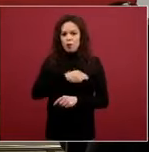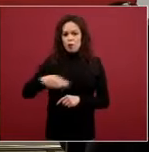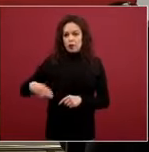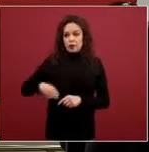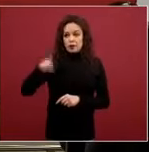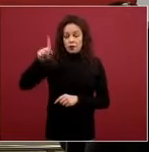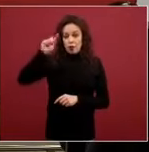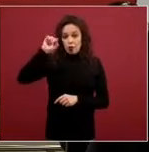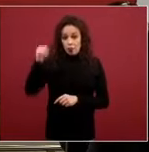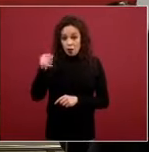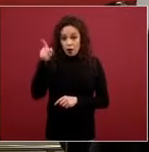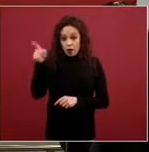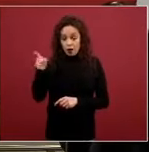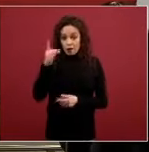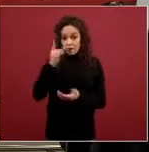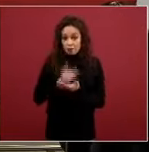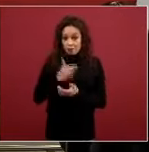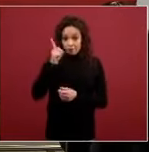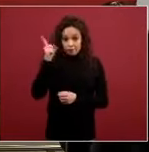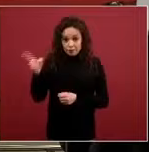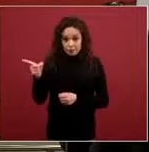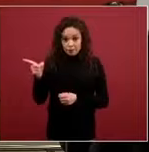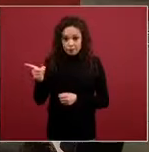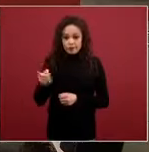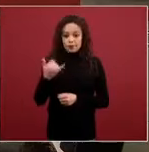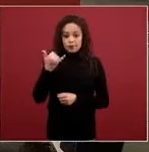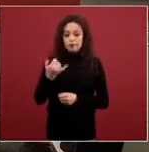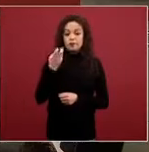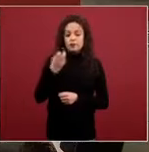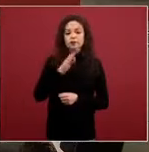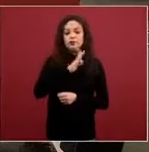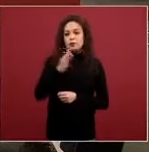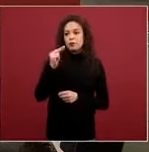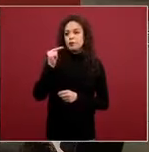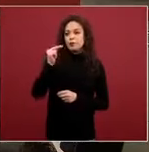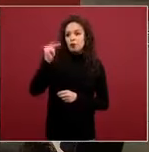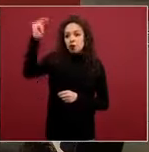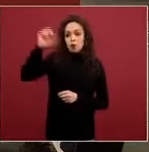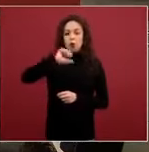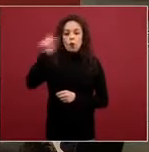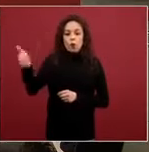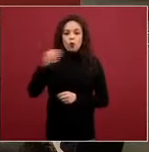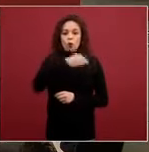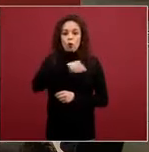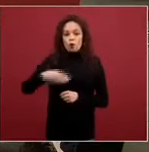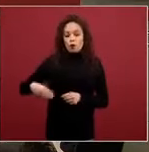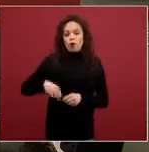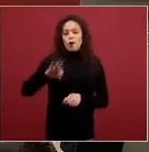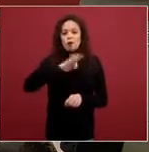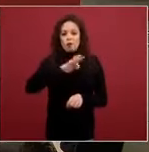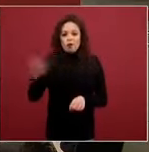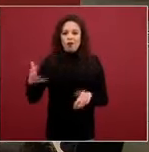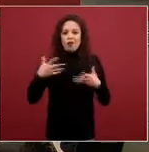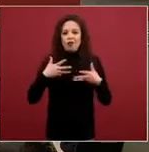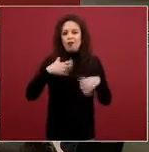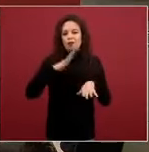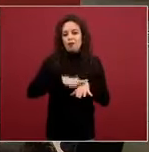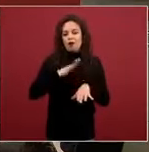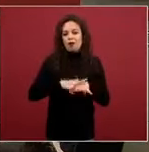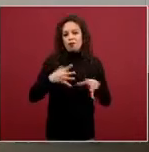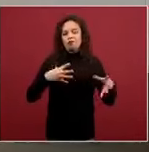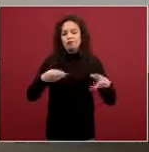Tijuana, y esto puede ser representativo de otros municipios en el norte, tienen una alta actividad con